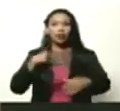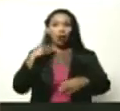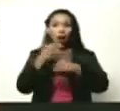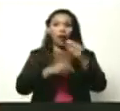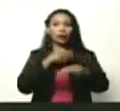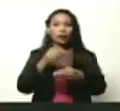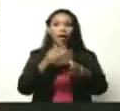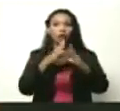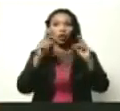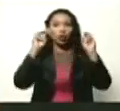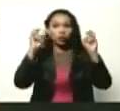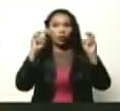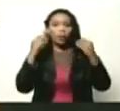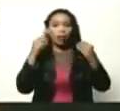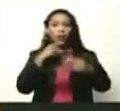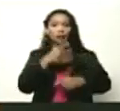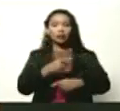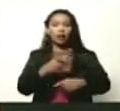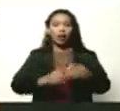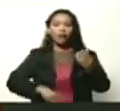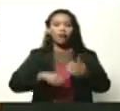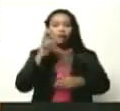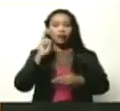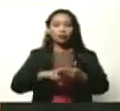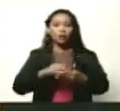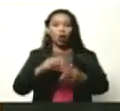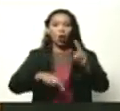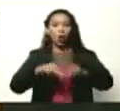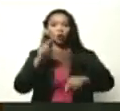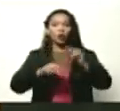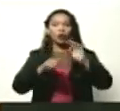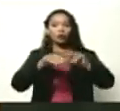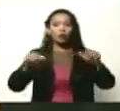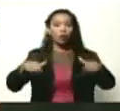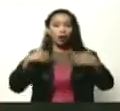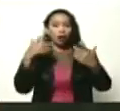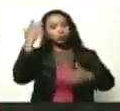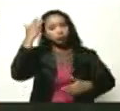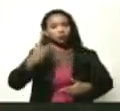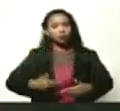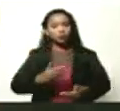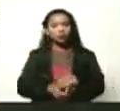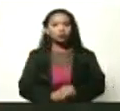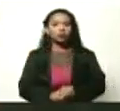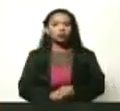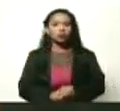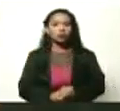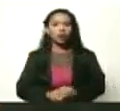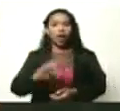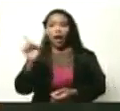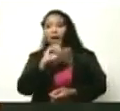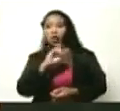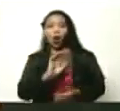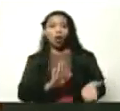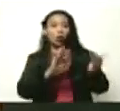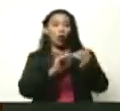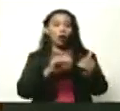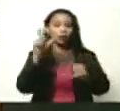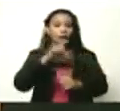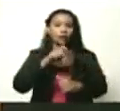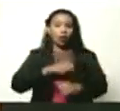y, en todo caso, para decirlo afirmativamente, construir territorios e imaginarios que no son comunes y que es